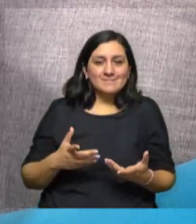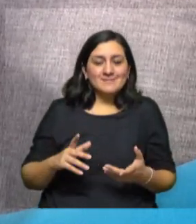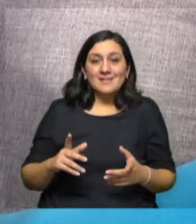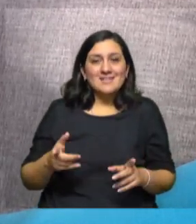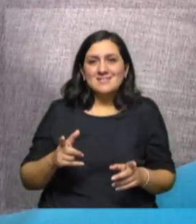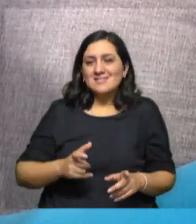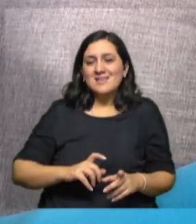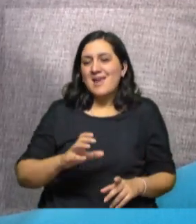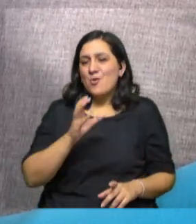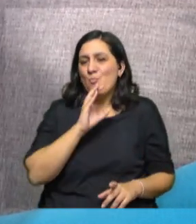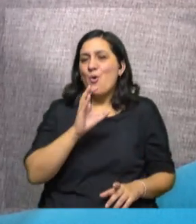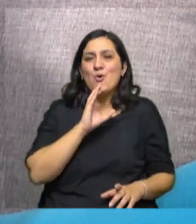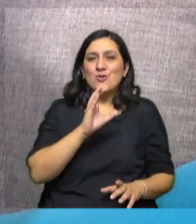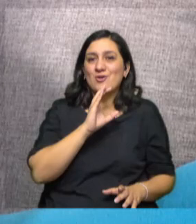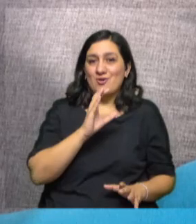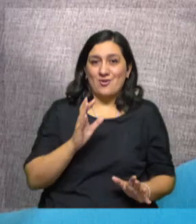humor.